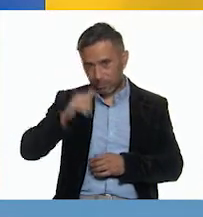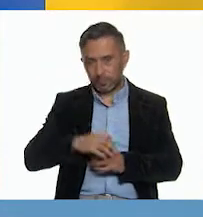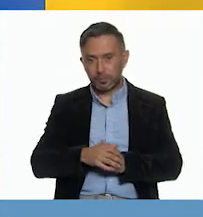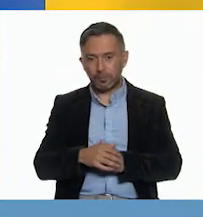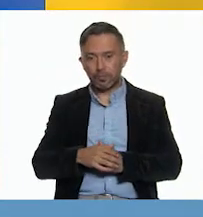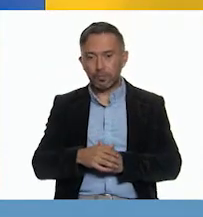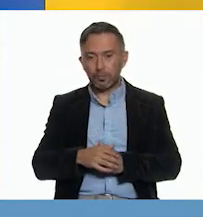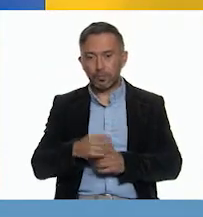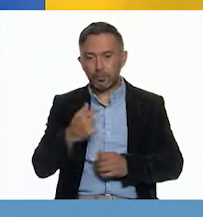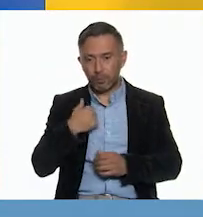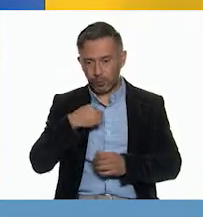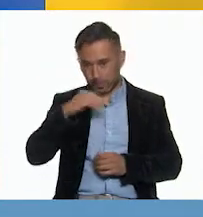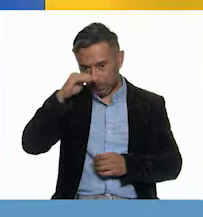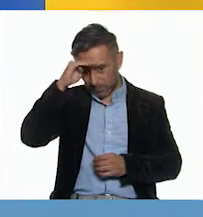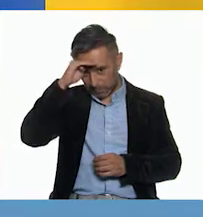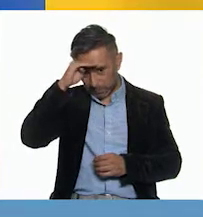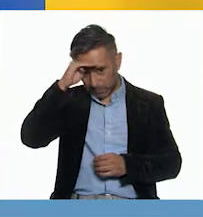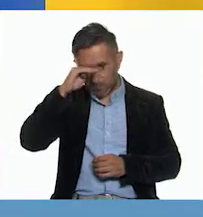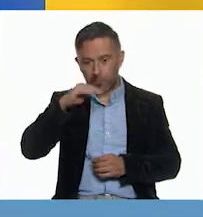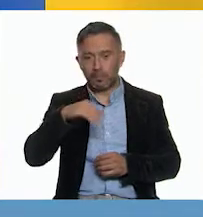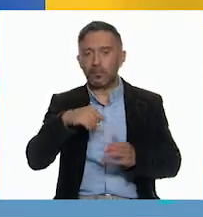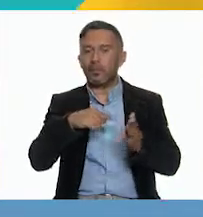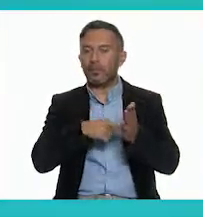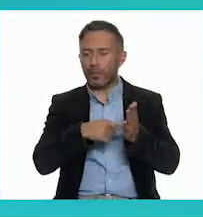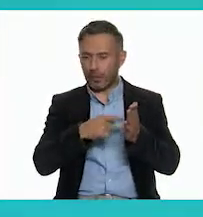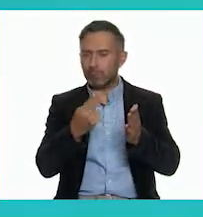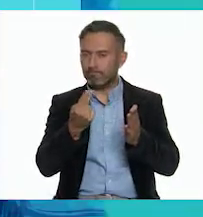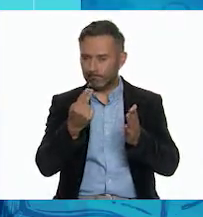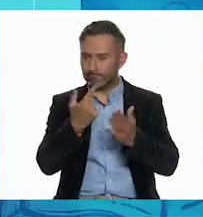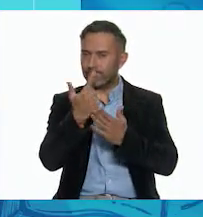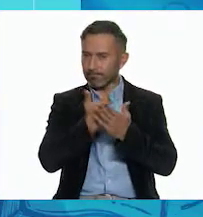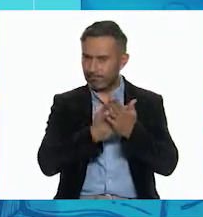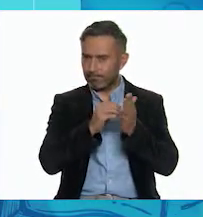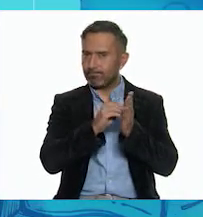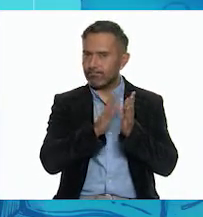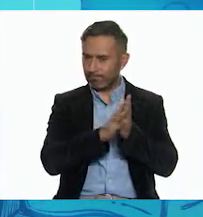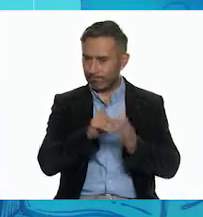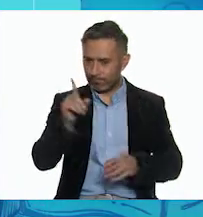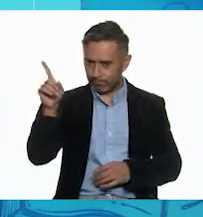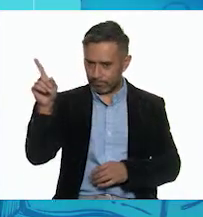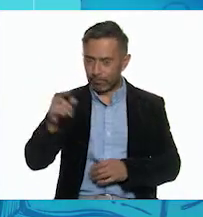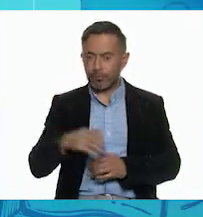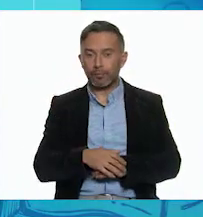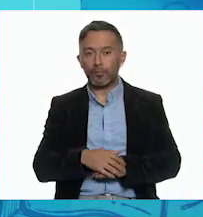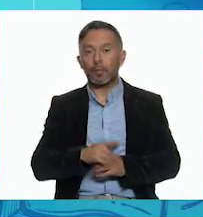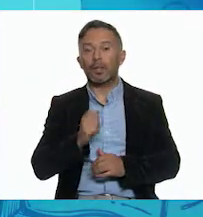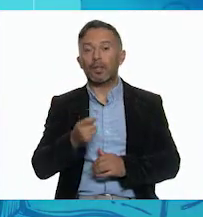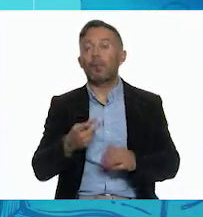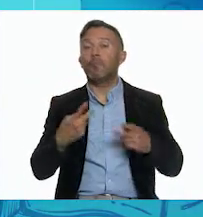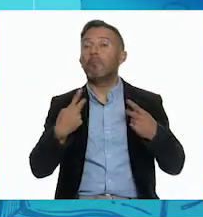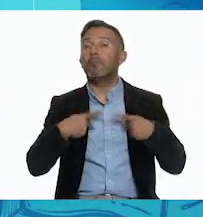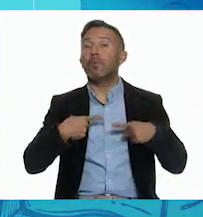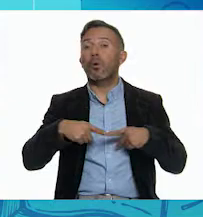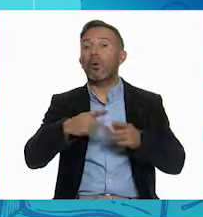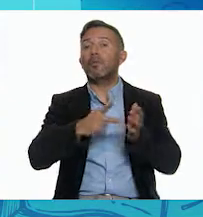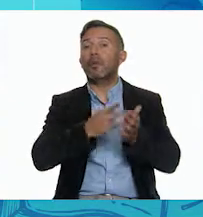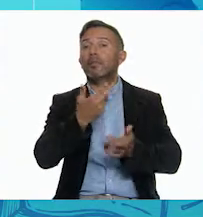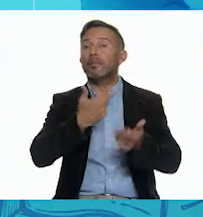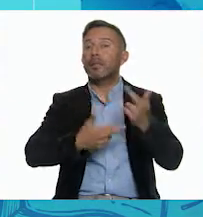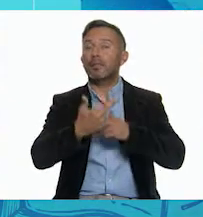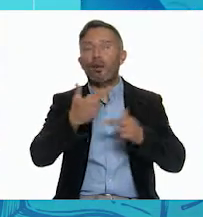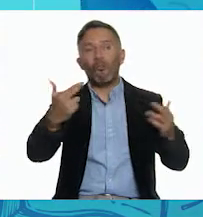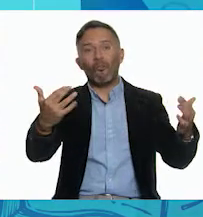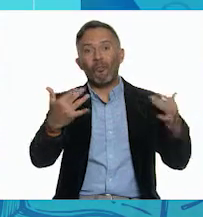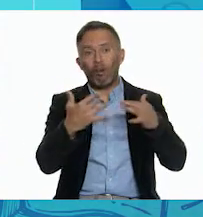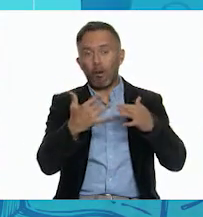bueno que anotáramos esta parte también. Quedamos en que los pobladores regresan porque creyeron en las